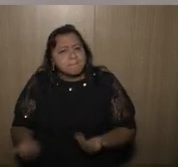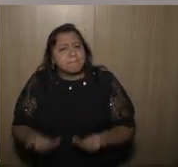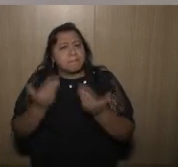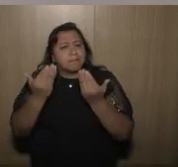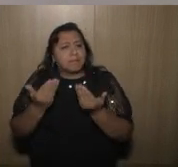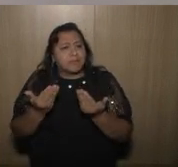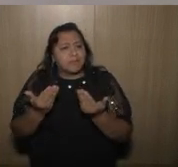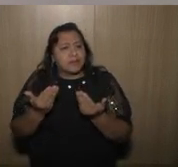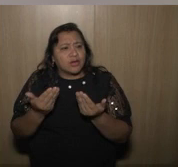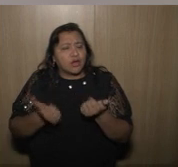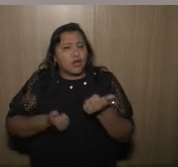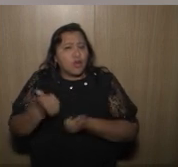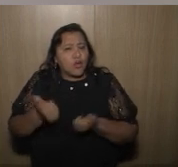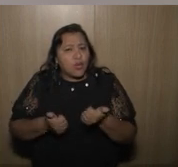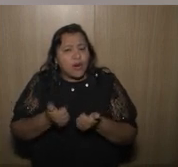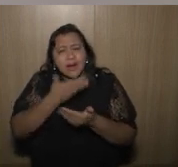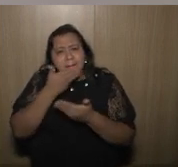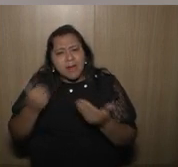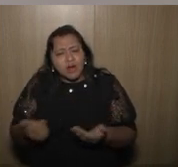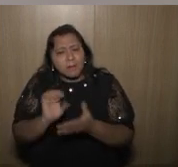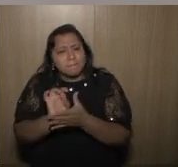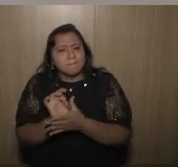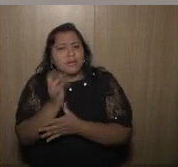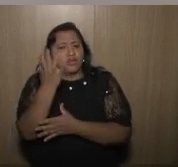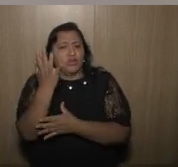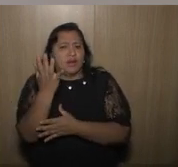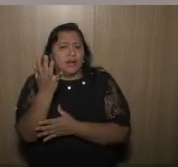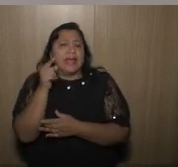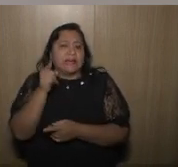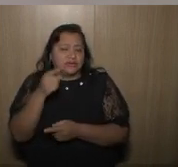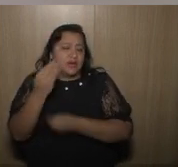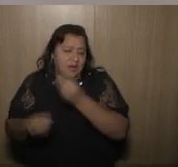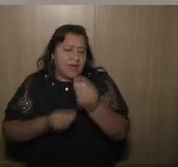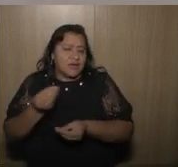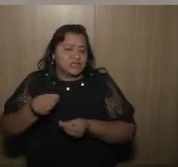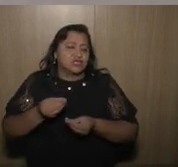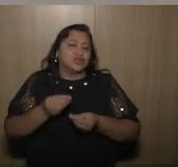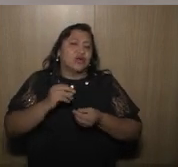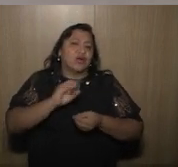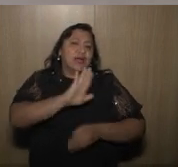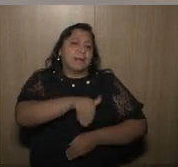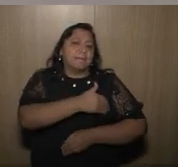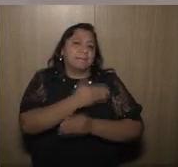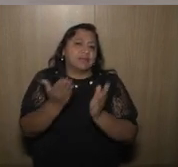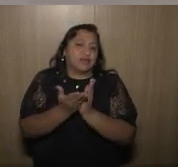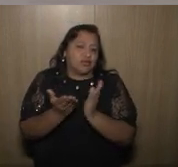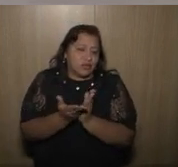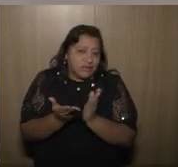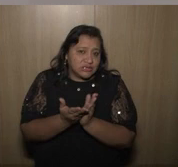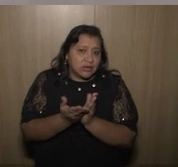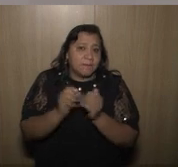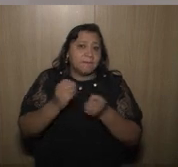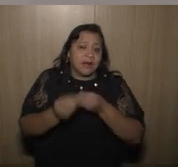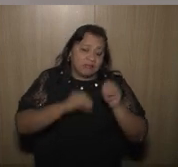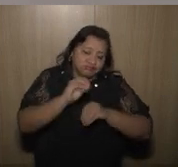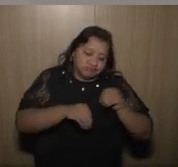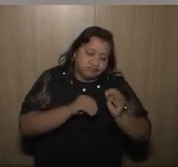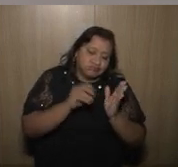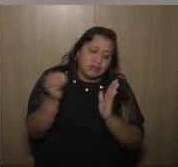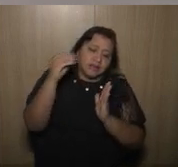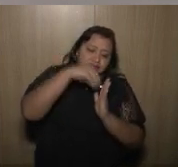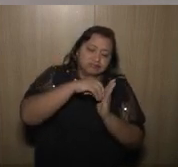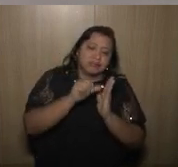que hacer partícipes a sus usuarios, y esto es lo que ha hecho el Ministerio para el desarrollo de la plataforma y la automatización del trámite de